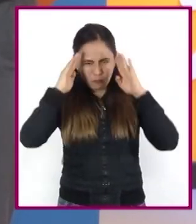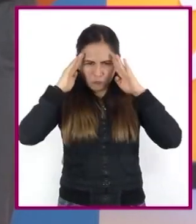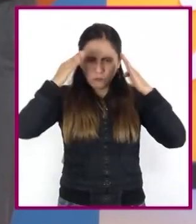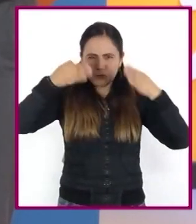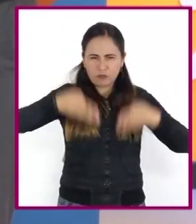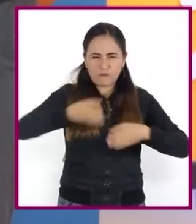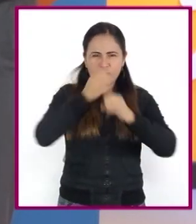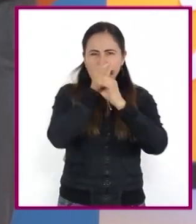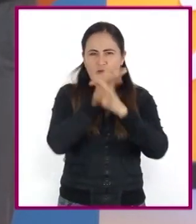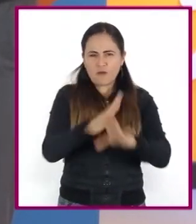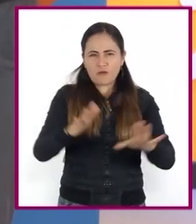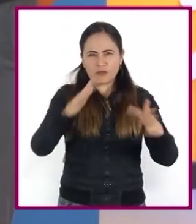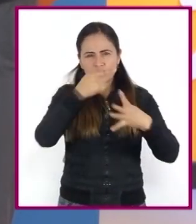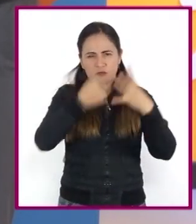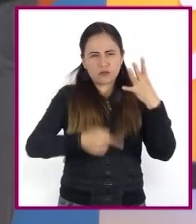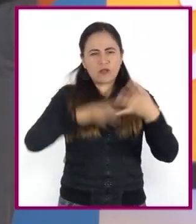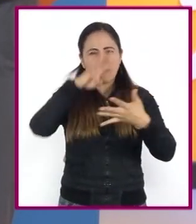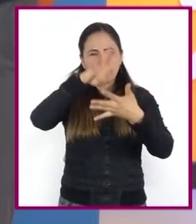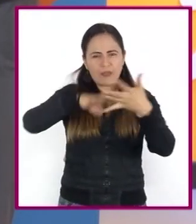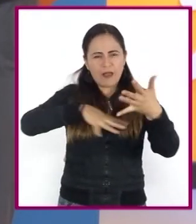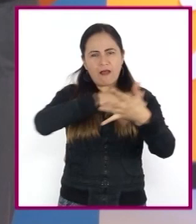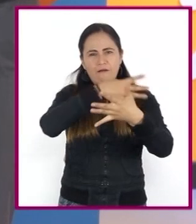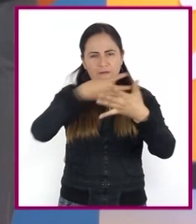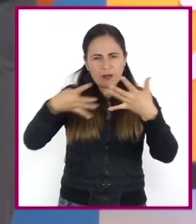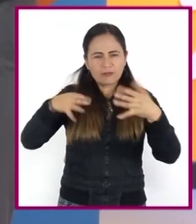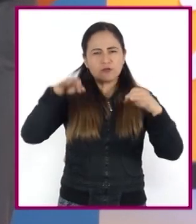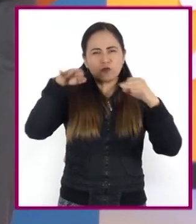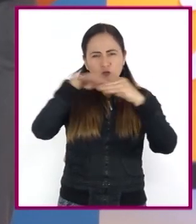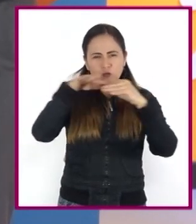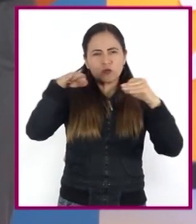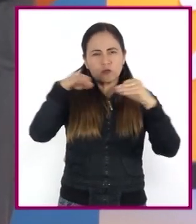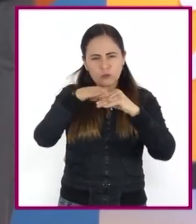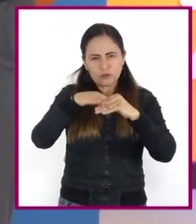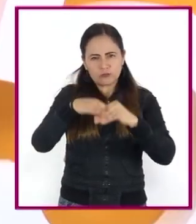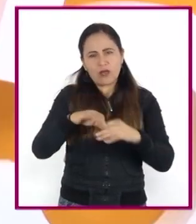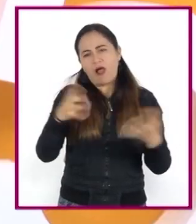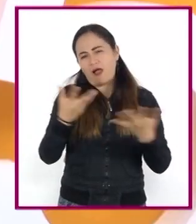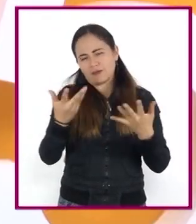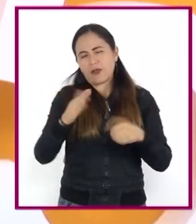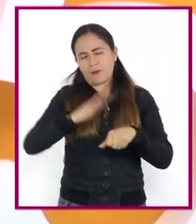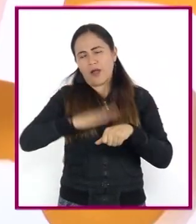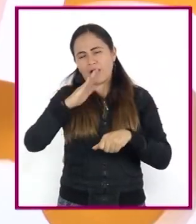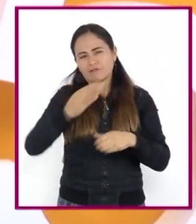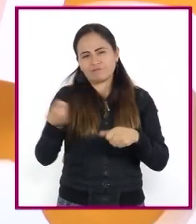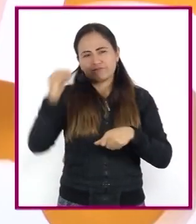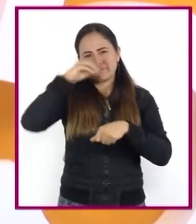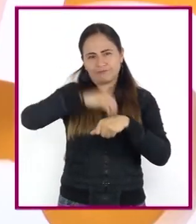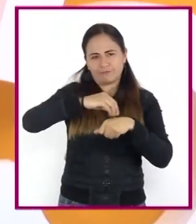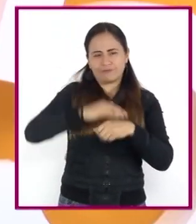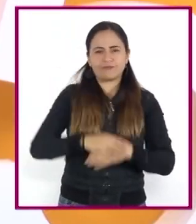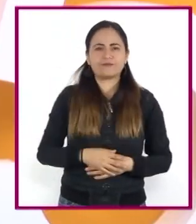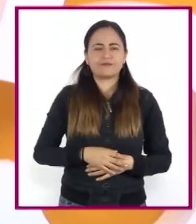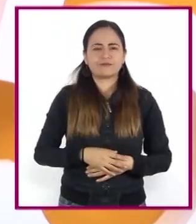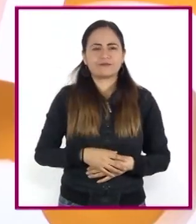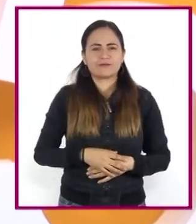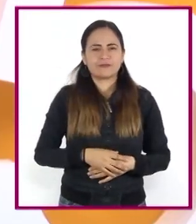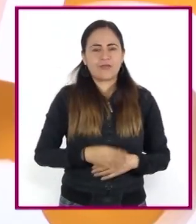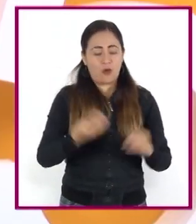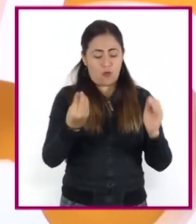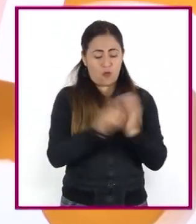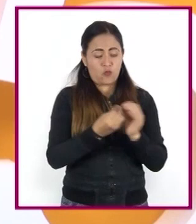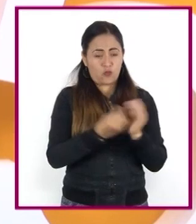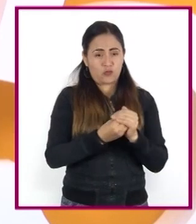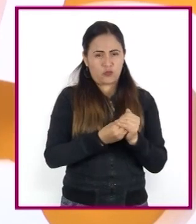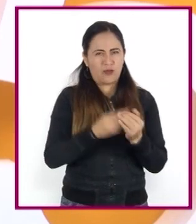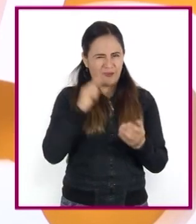dicha información en tablas de frecuencia, entre otras acciones. Así como lo estudiamos durante esta